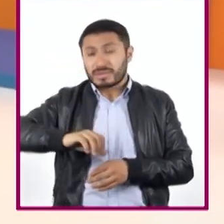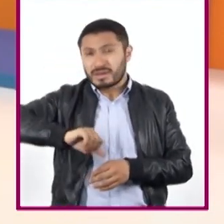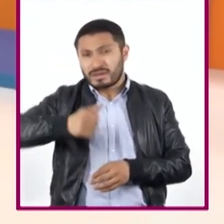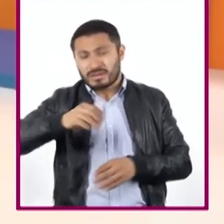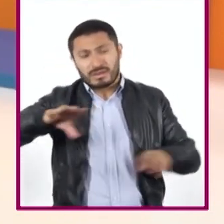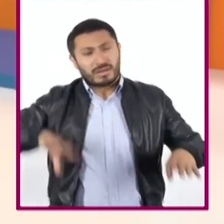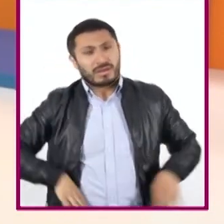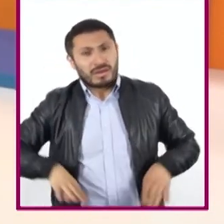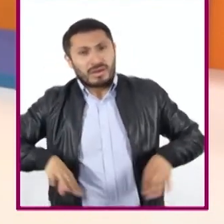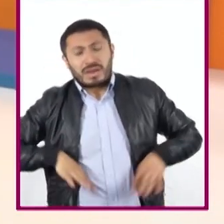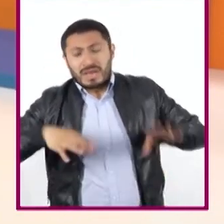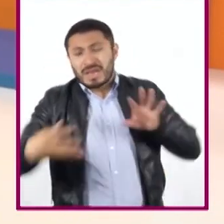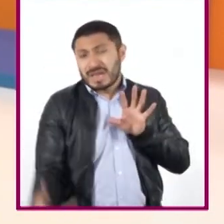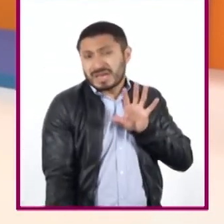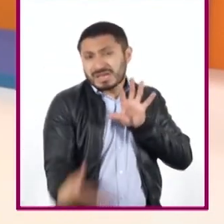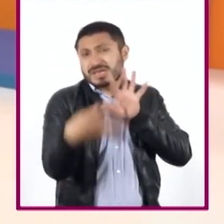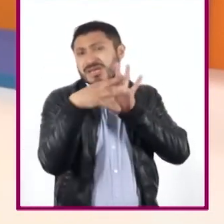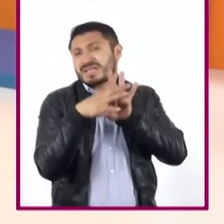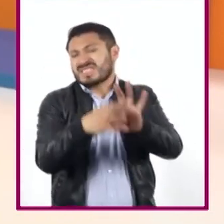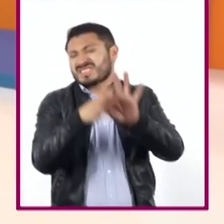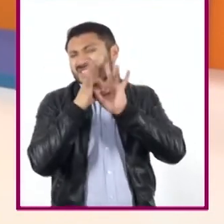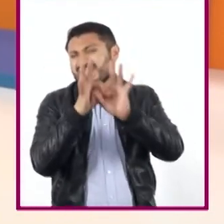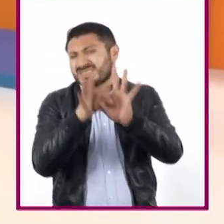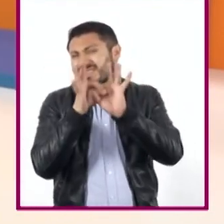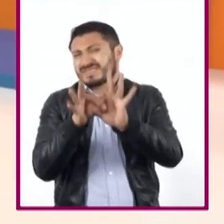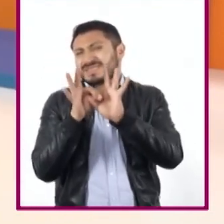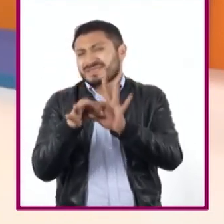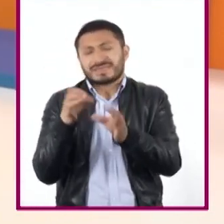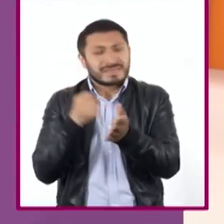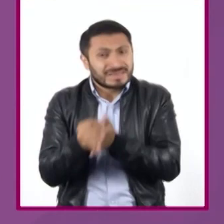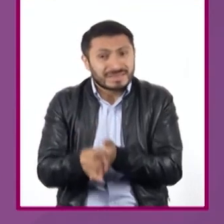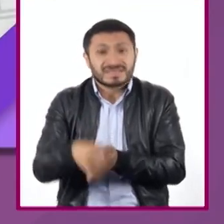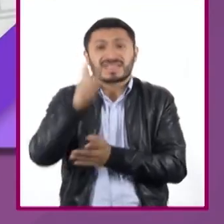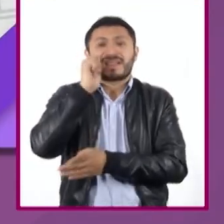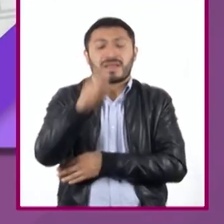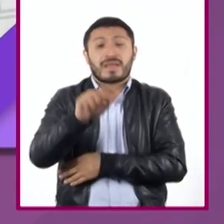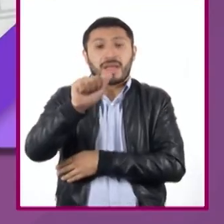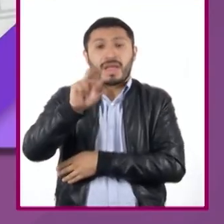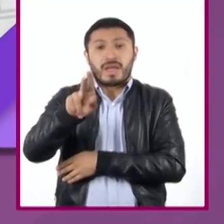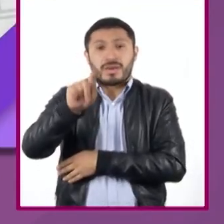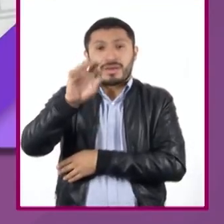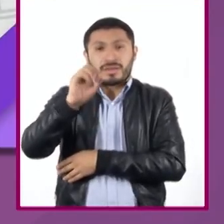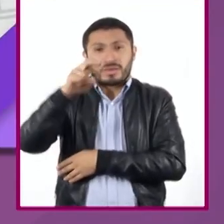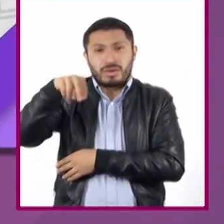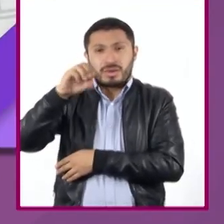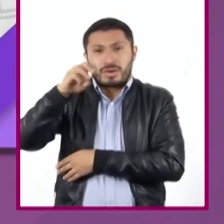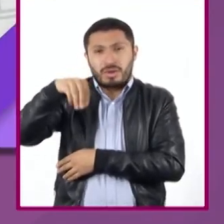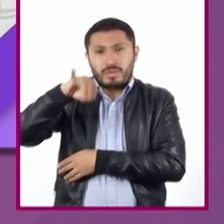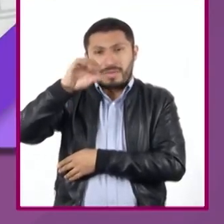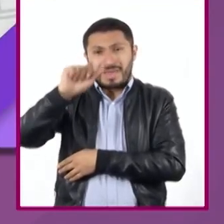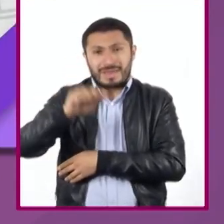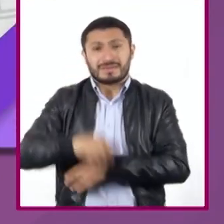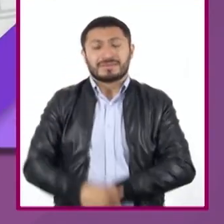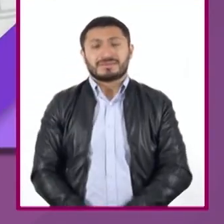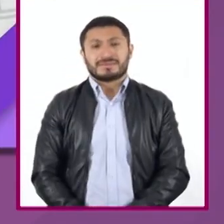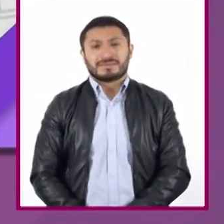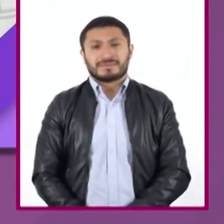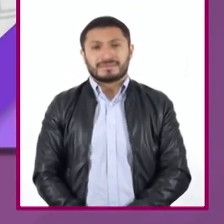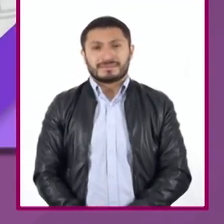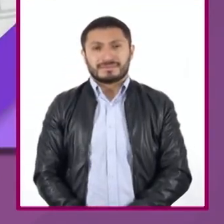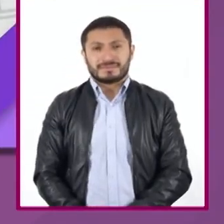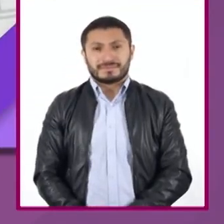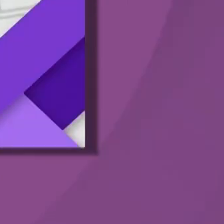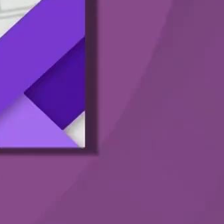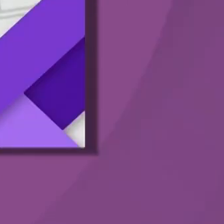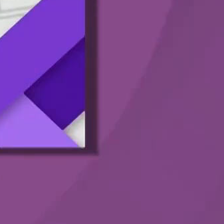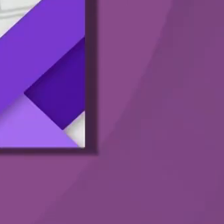estrechamente ligado a la toma de decisiones, la autonomía. La autonomía es definida como la